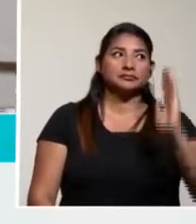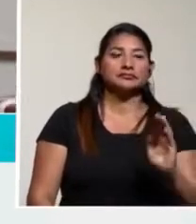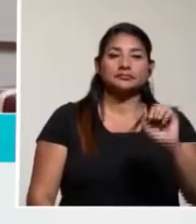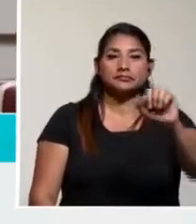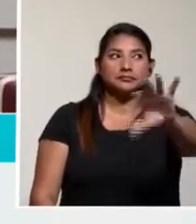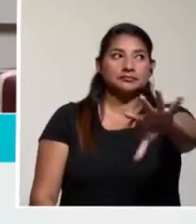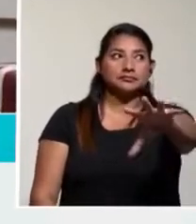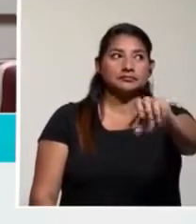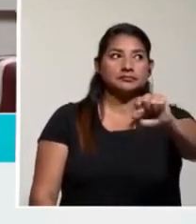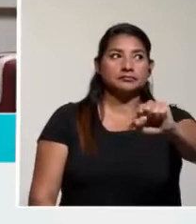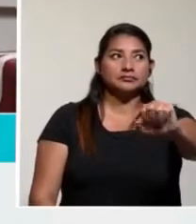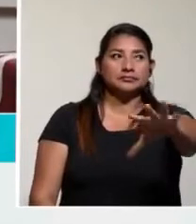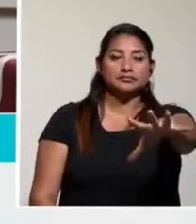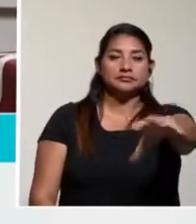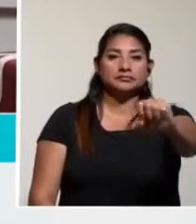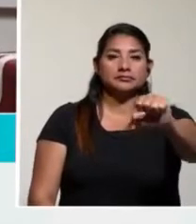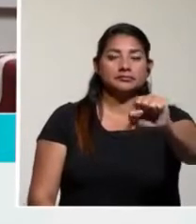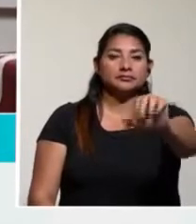Dedos.